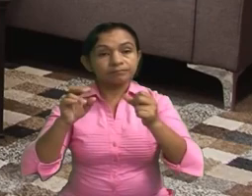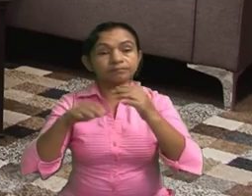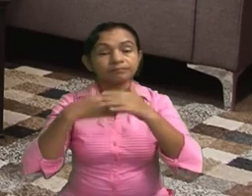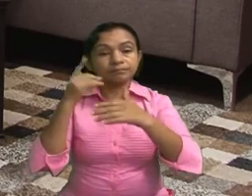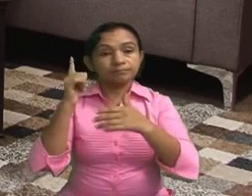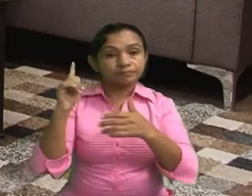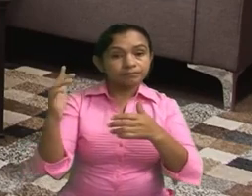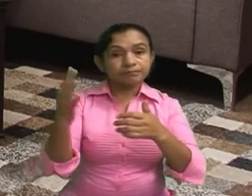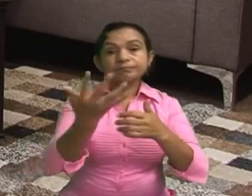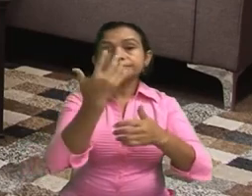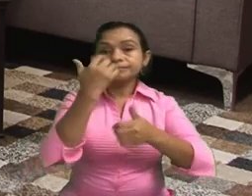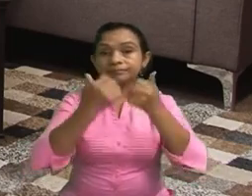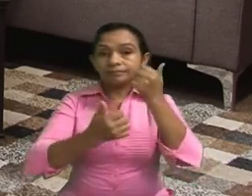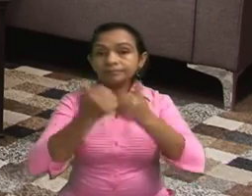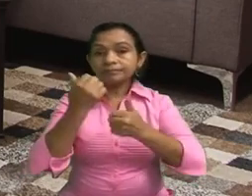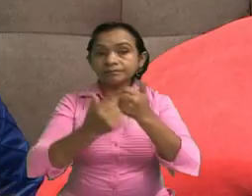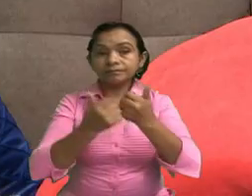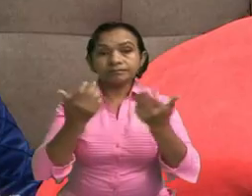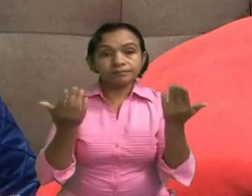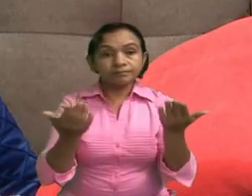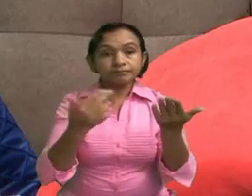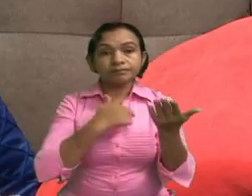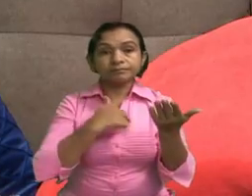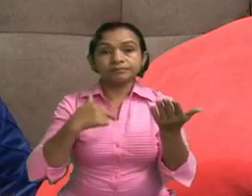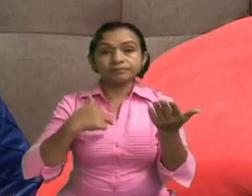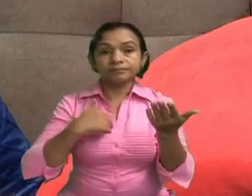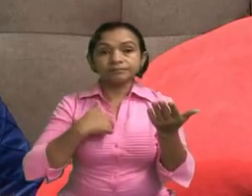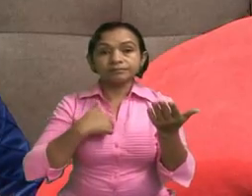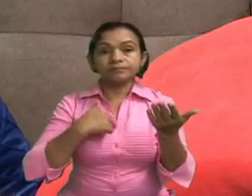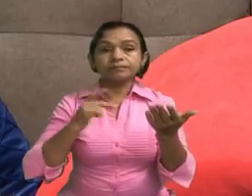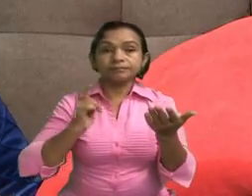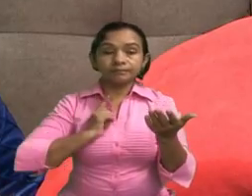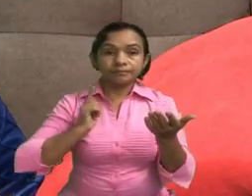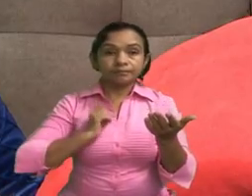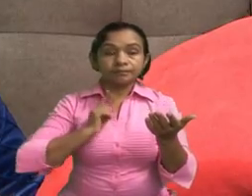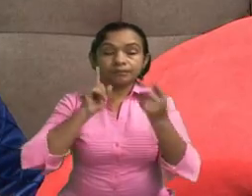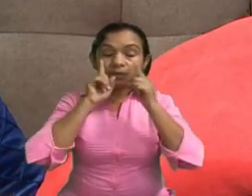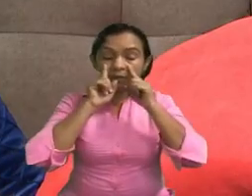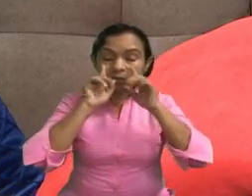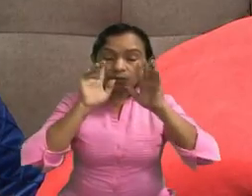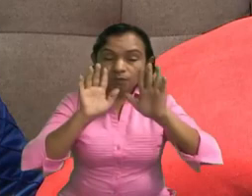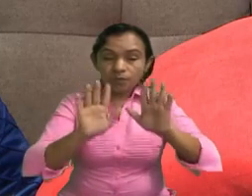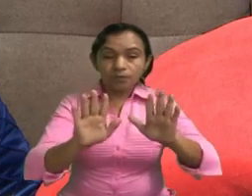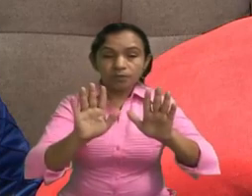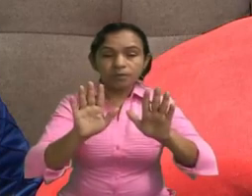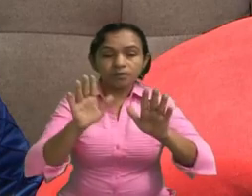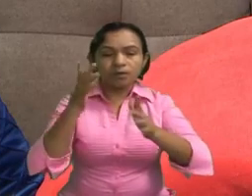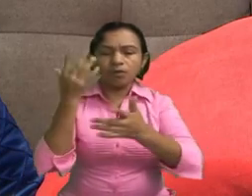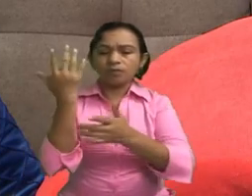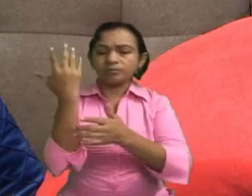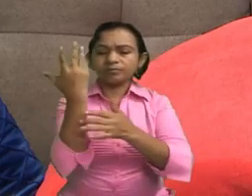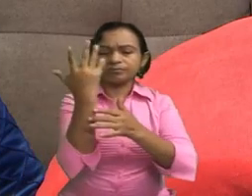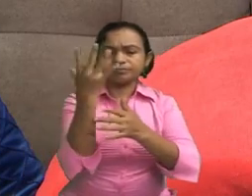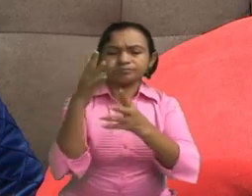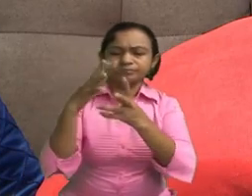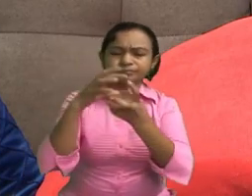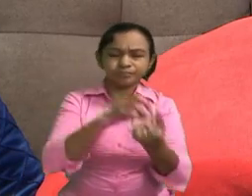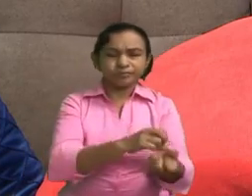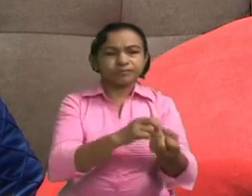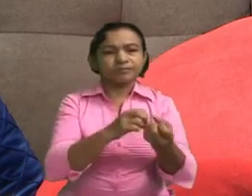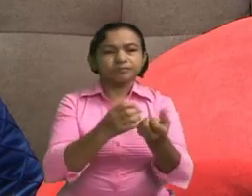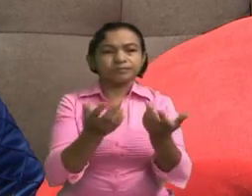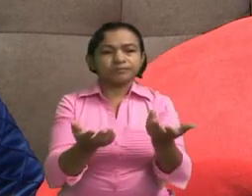a todos el hecho de que haya un cuido o destrucción de nuestros recursos